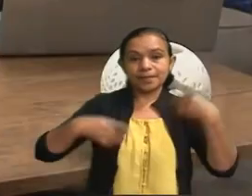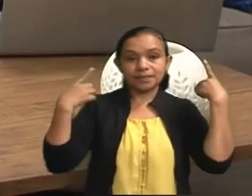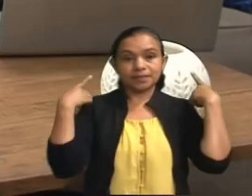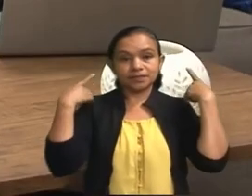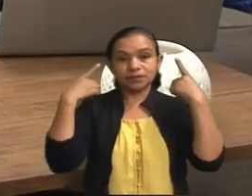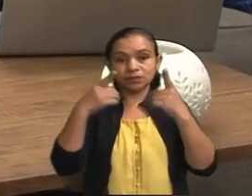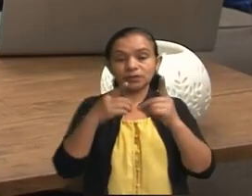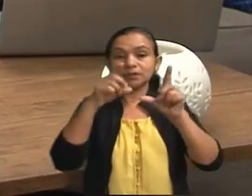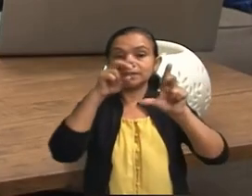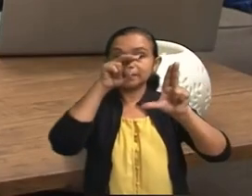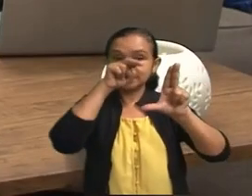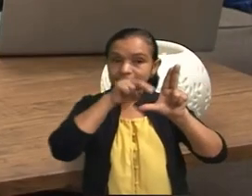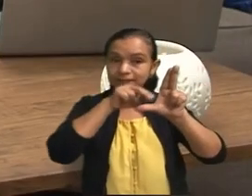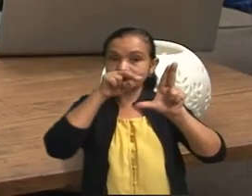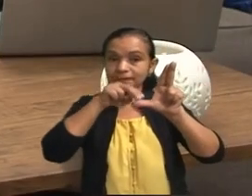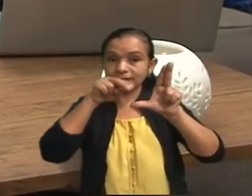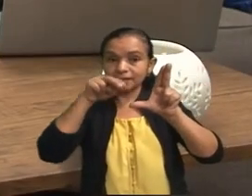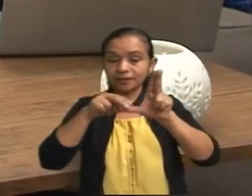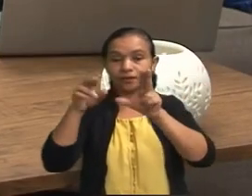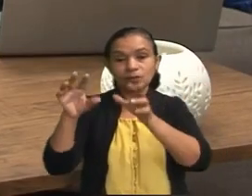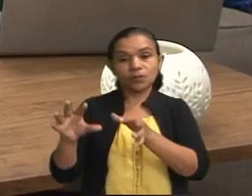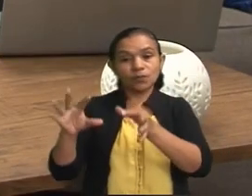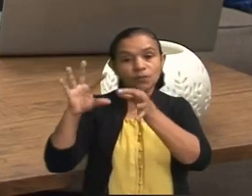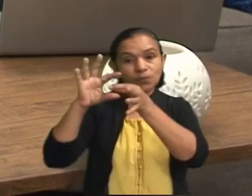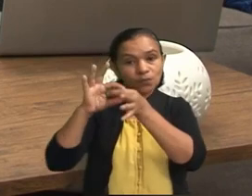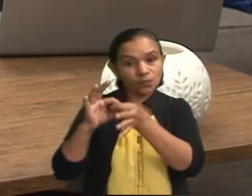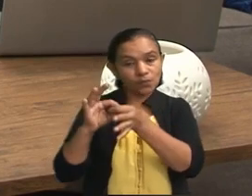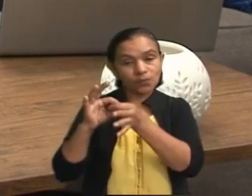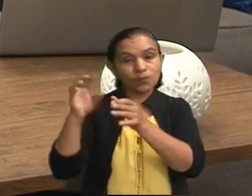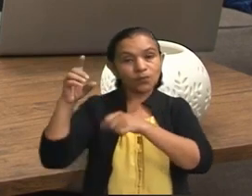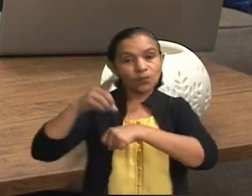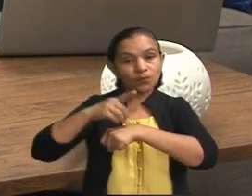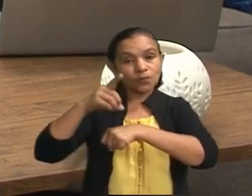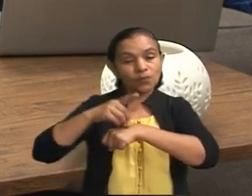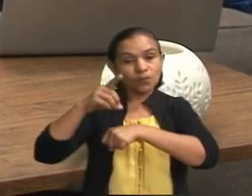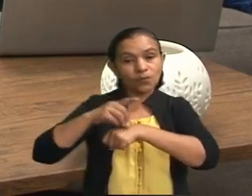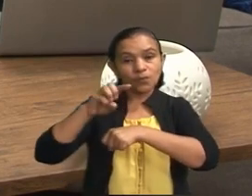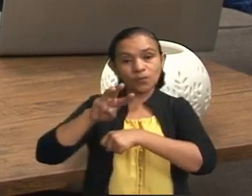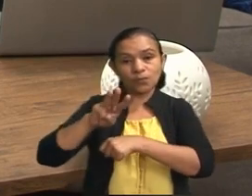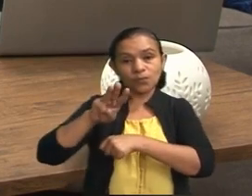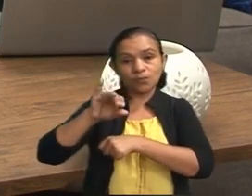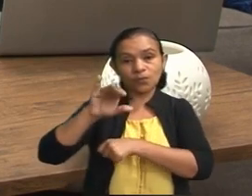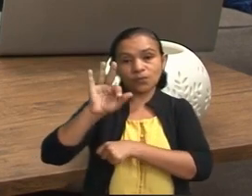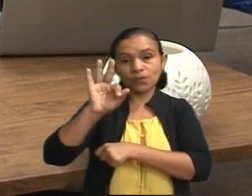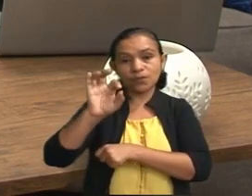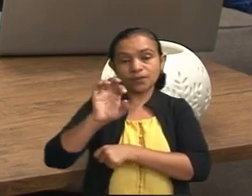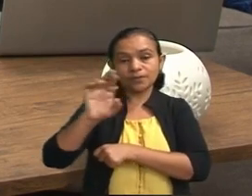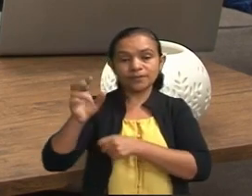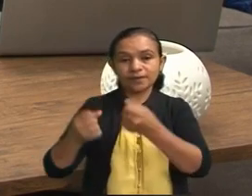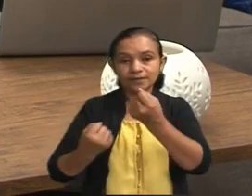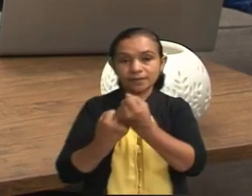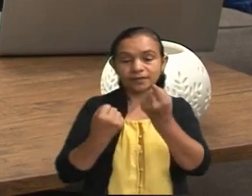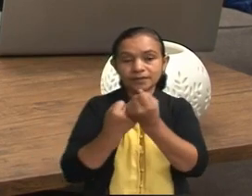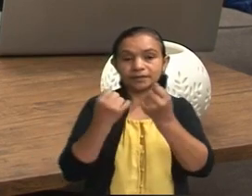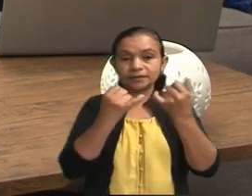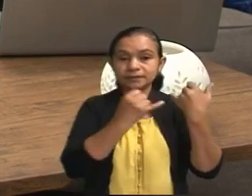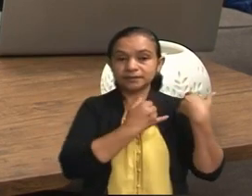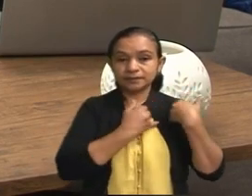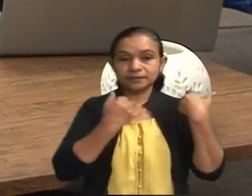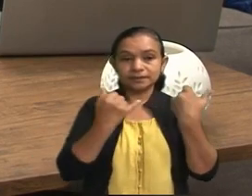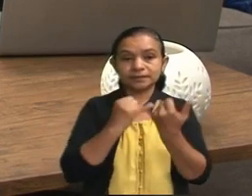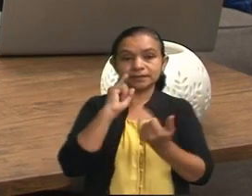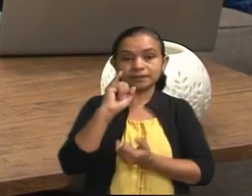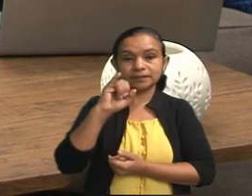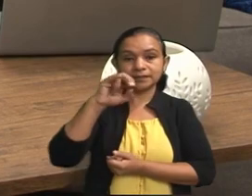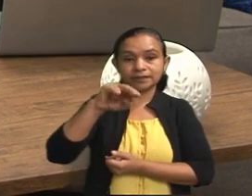Sistema Nacional de Prevención ante Desastres, y junto a él se encuentra también el doctor Wilfred Strauss, asesor científico del Instituto Nicaragüense de Estudios